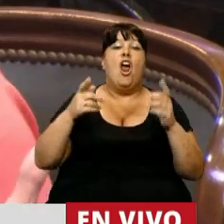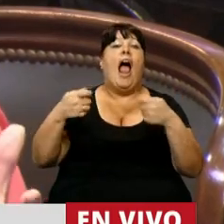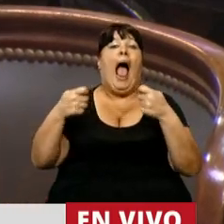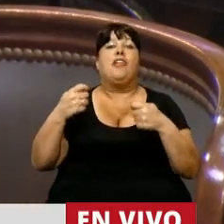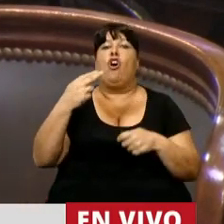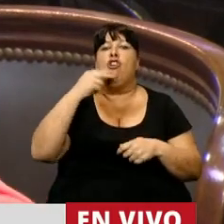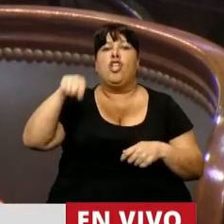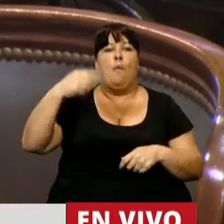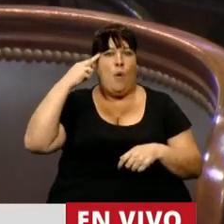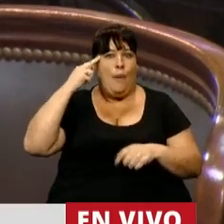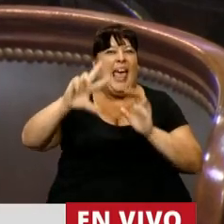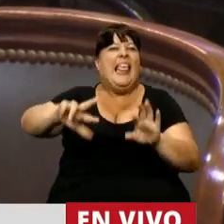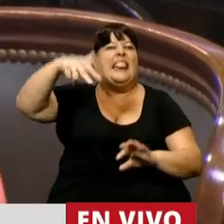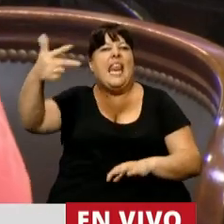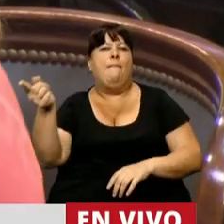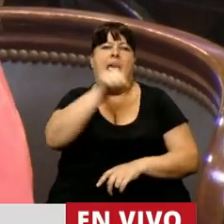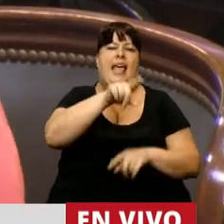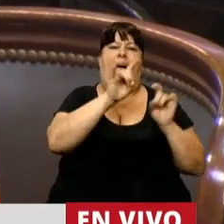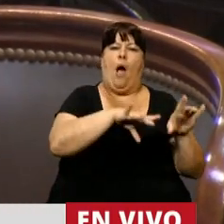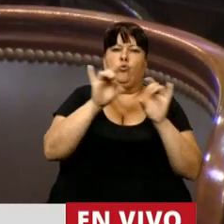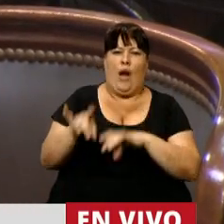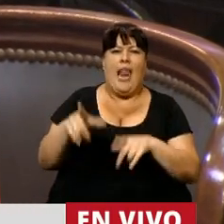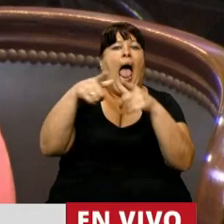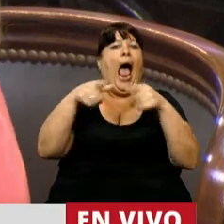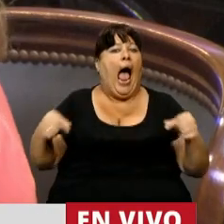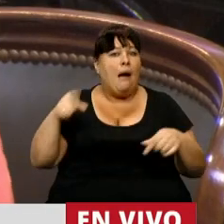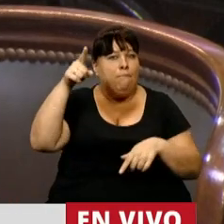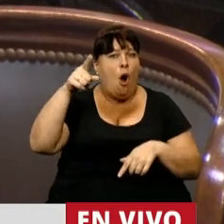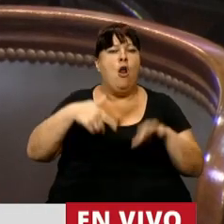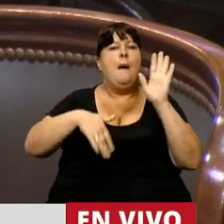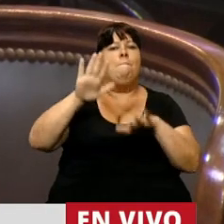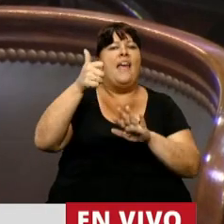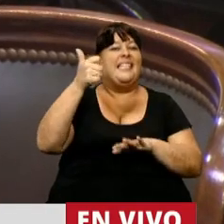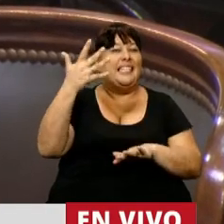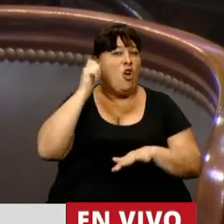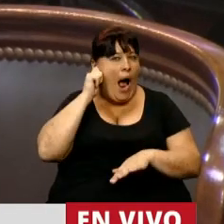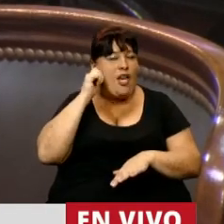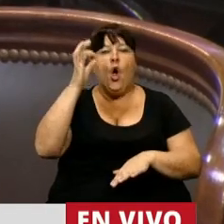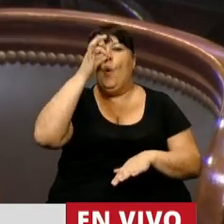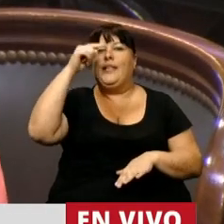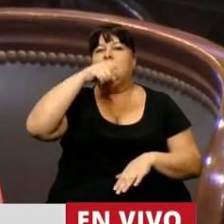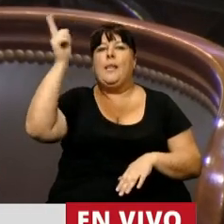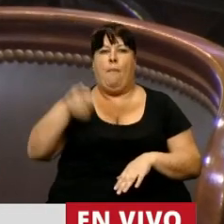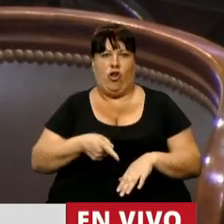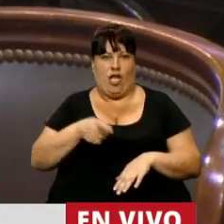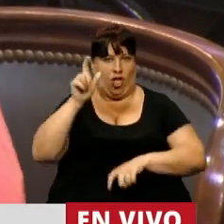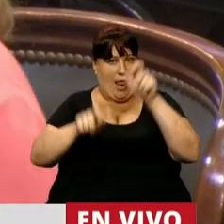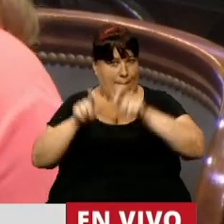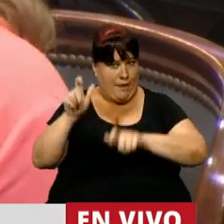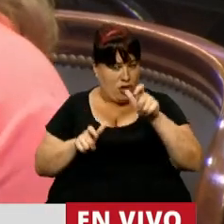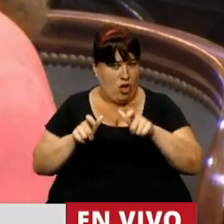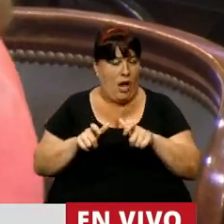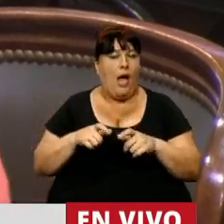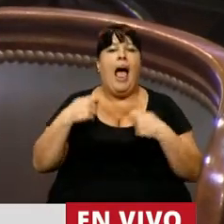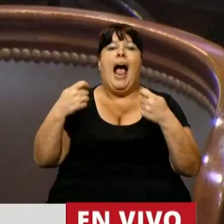el 11,9%, o sea, el triple que Australia. Japón tiene mayores de 65 años un 27% de su población y